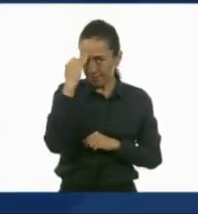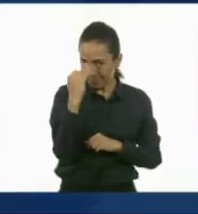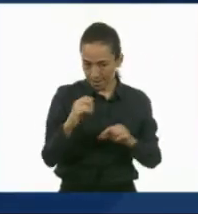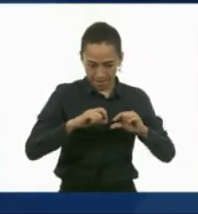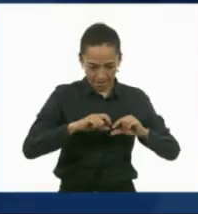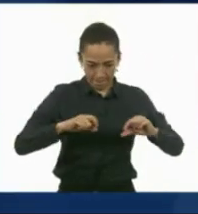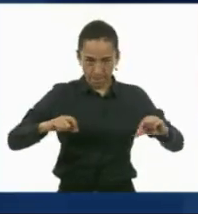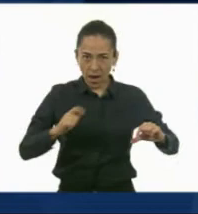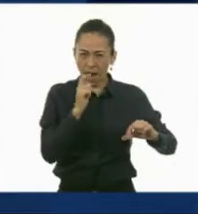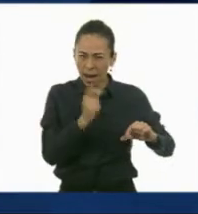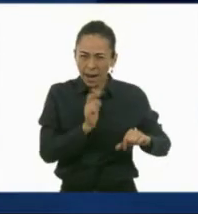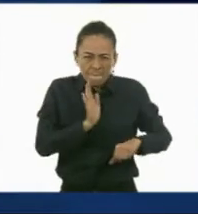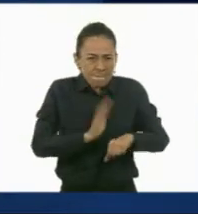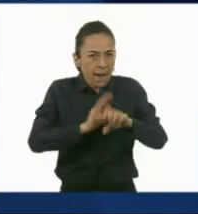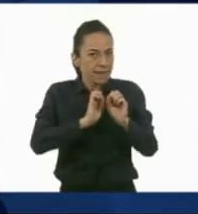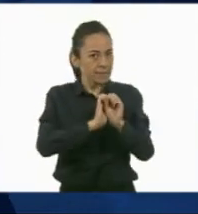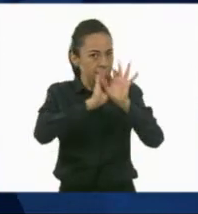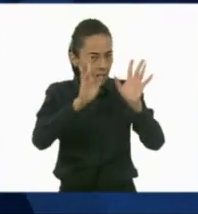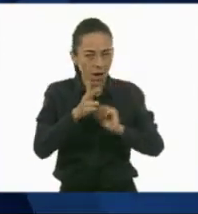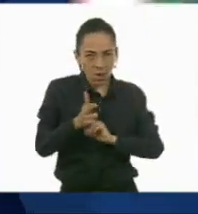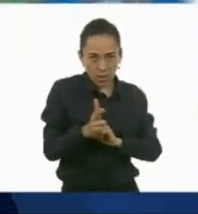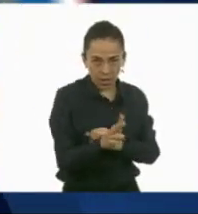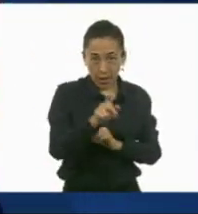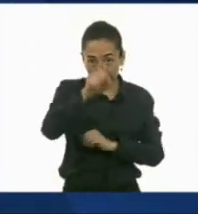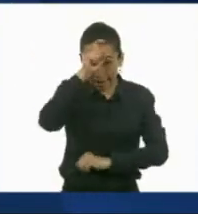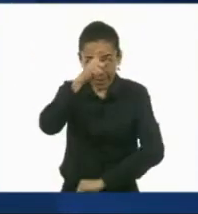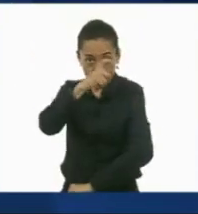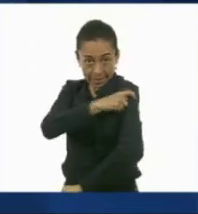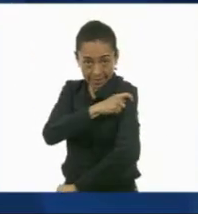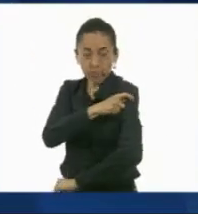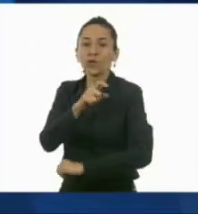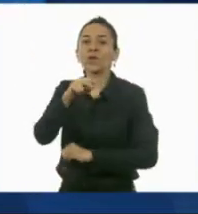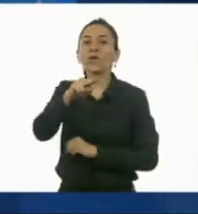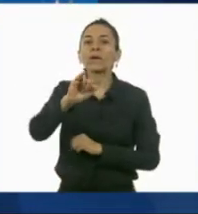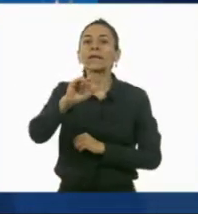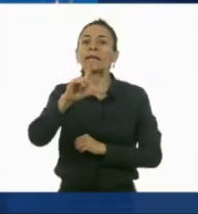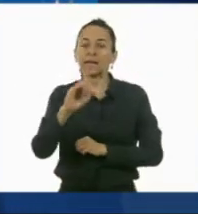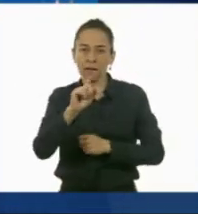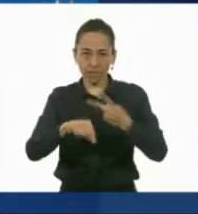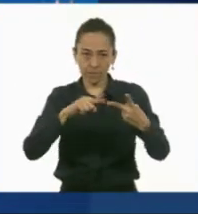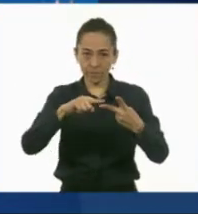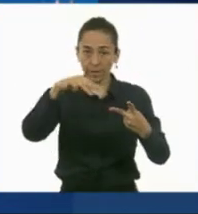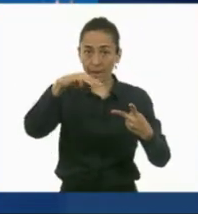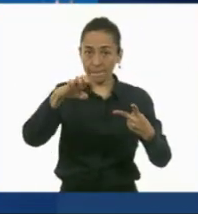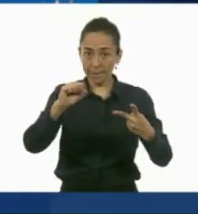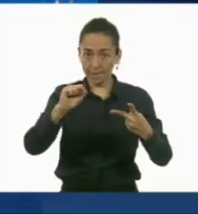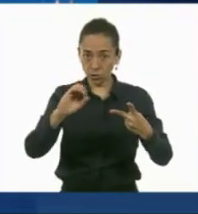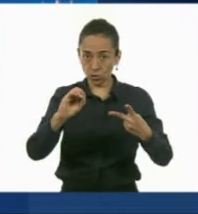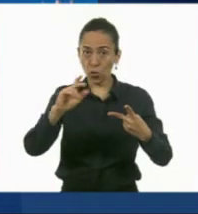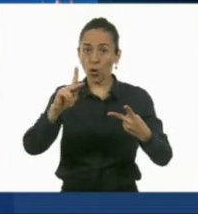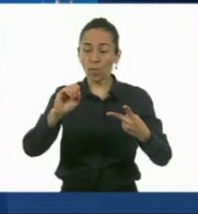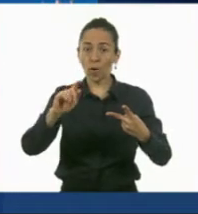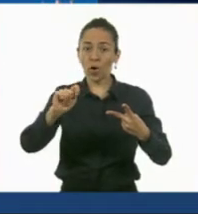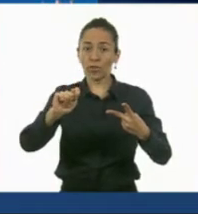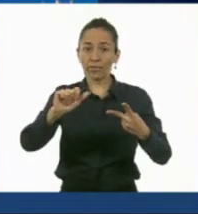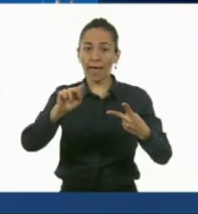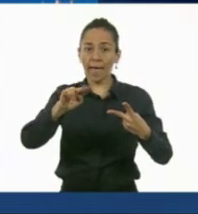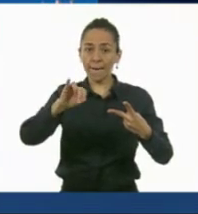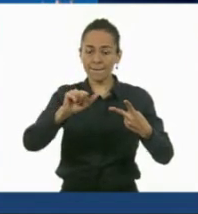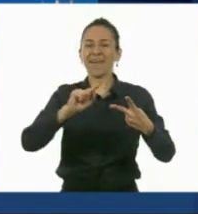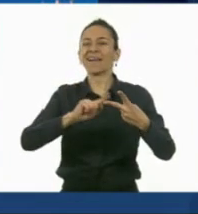de los que estuvimos hablando. En Egipto vemos que está el río Nilo, en Mesopotamia el río Éufrates y el